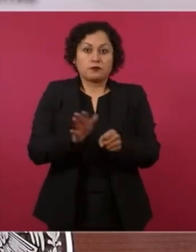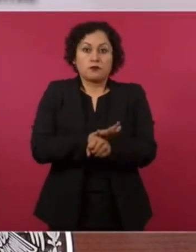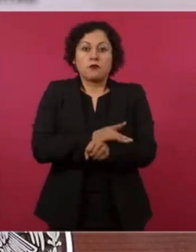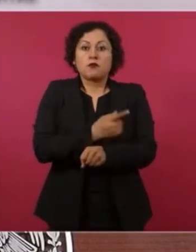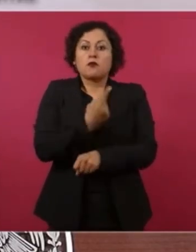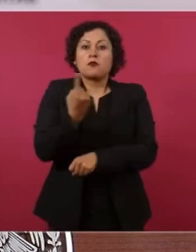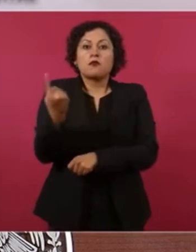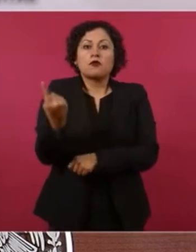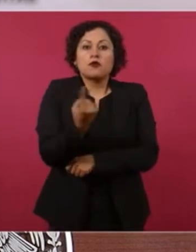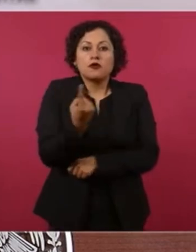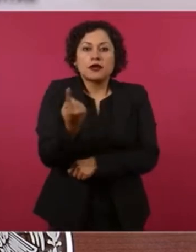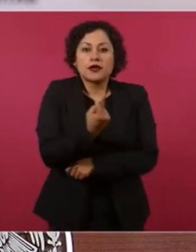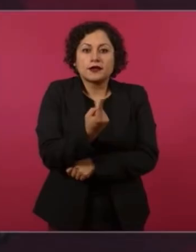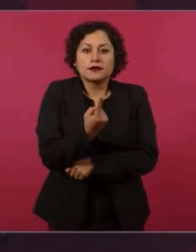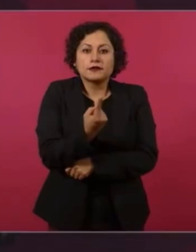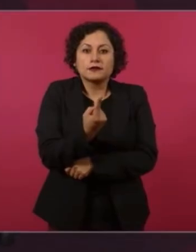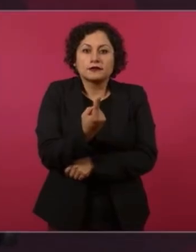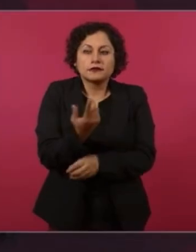No lo explican.